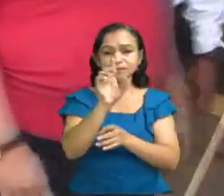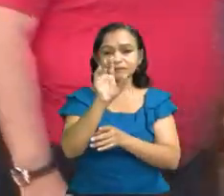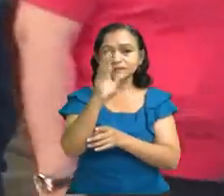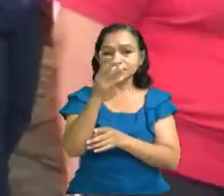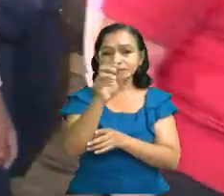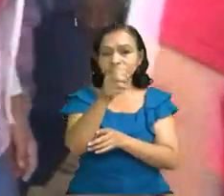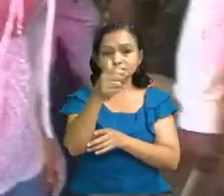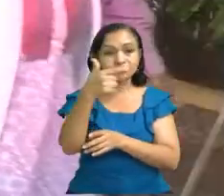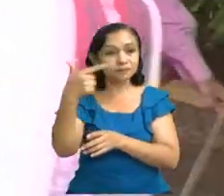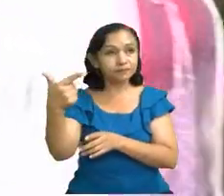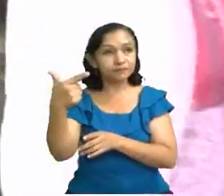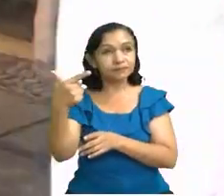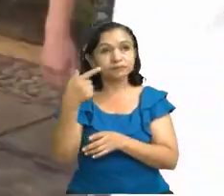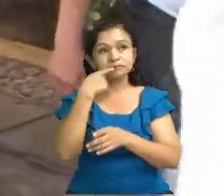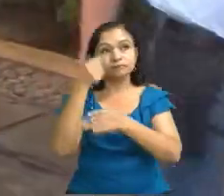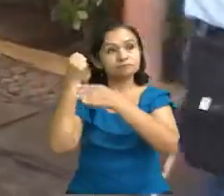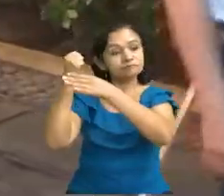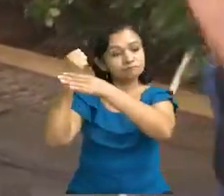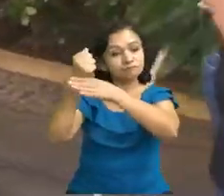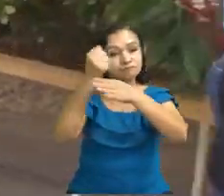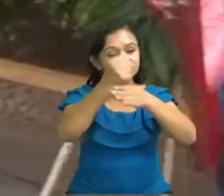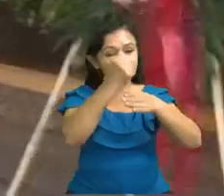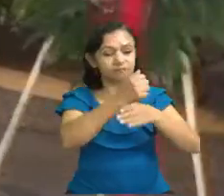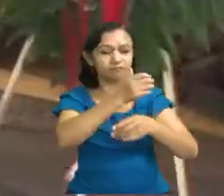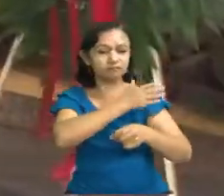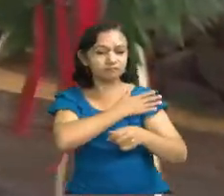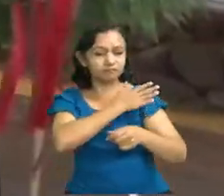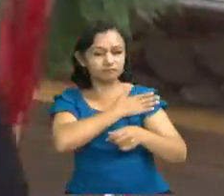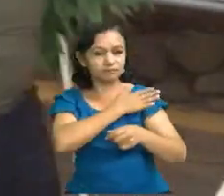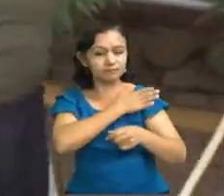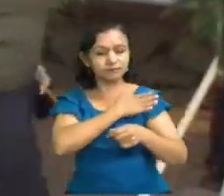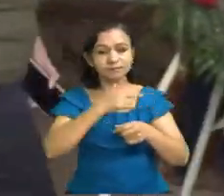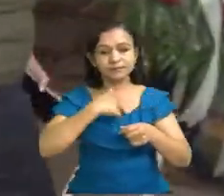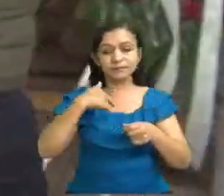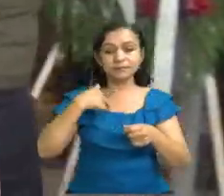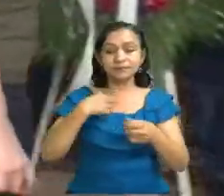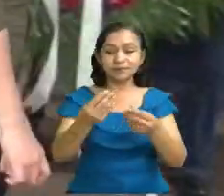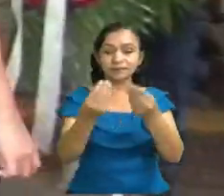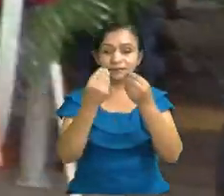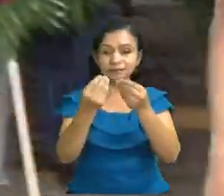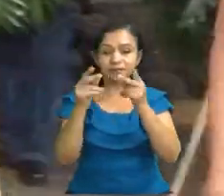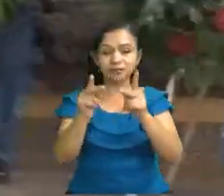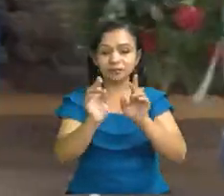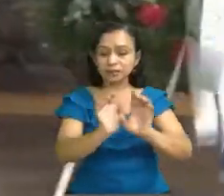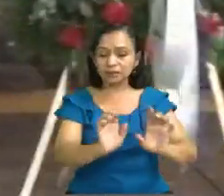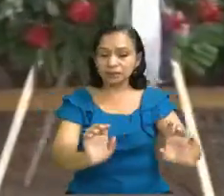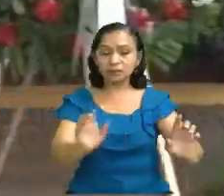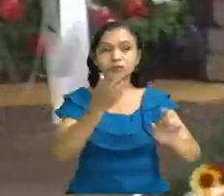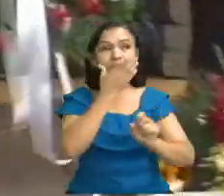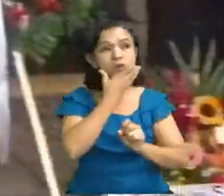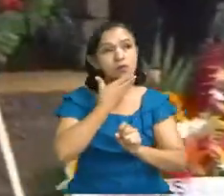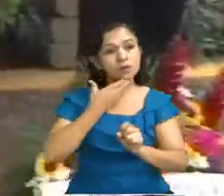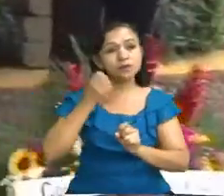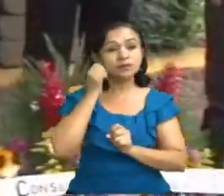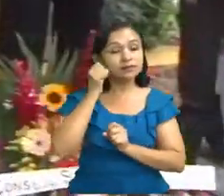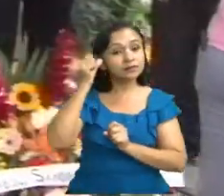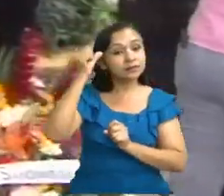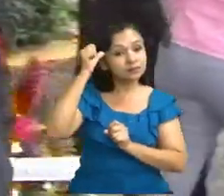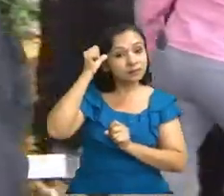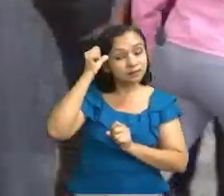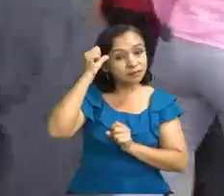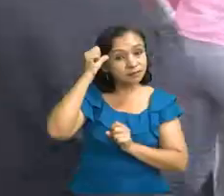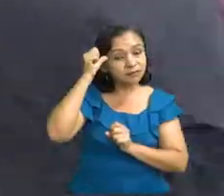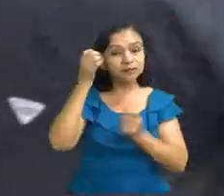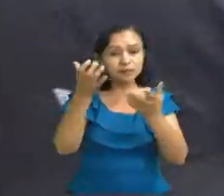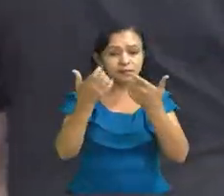1967, en el que fueron asesinados por la Guardia Genocida de Somoza, niños, jóvenes y adultos que pedían